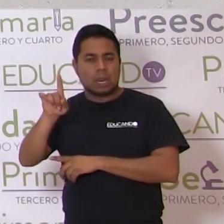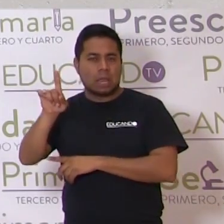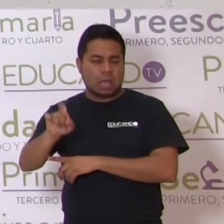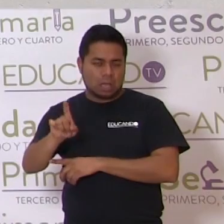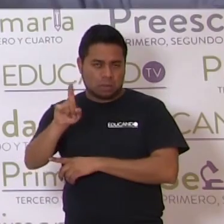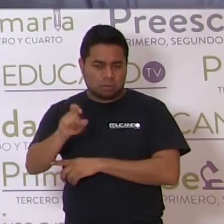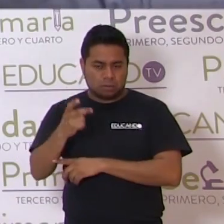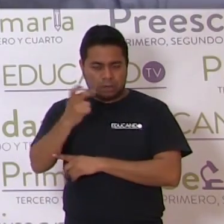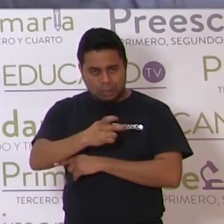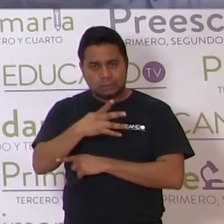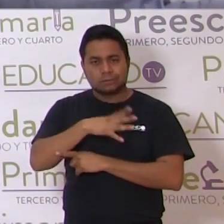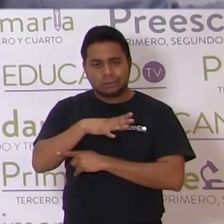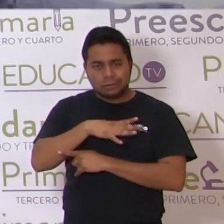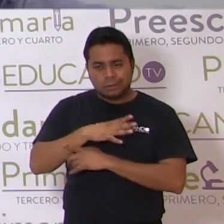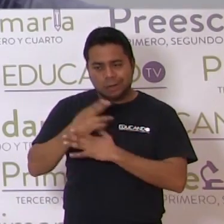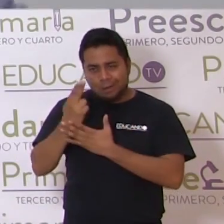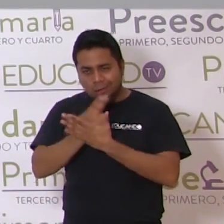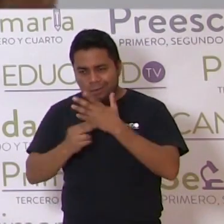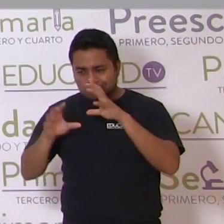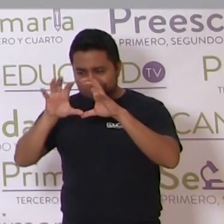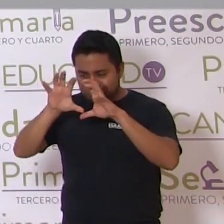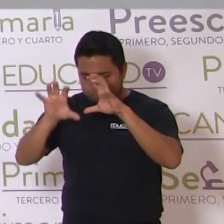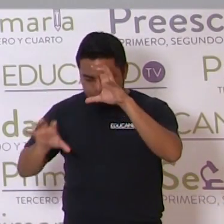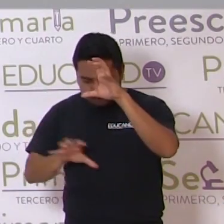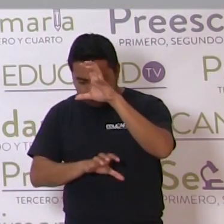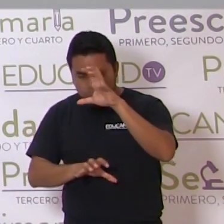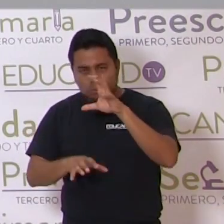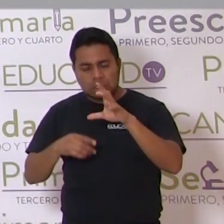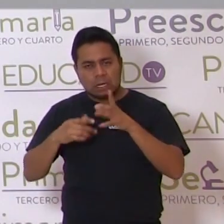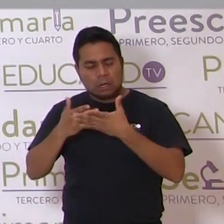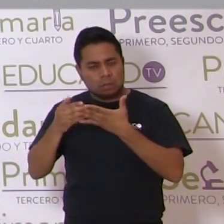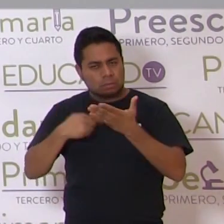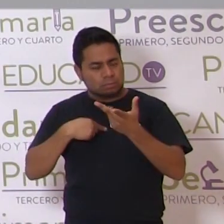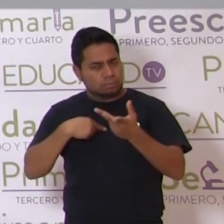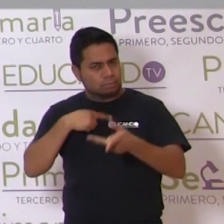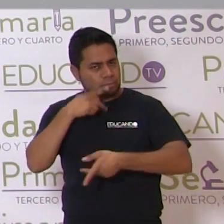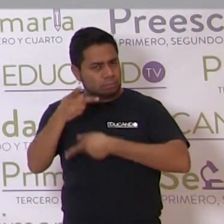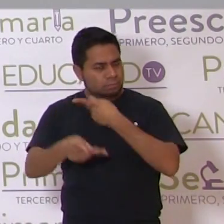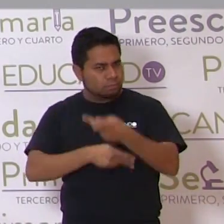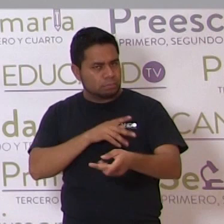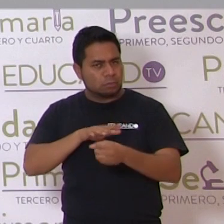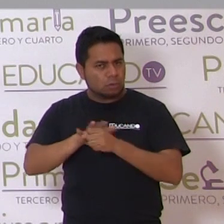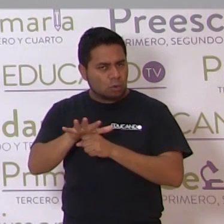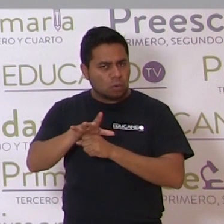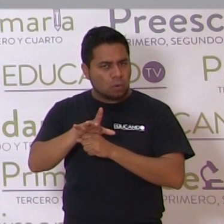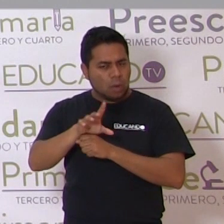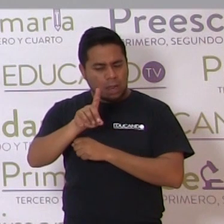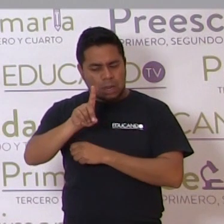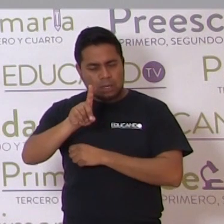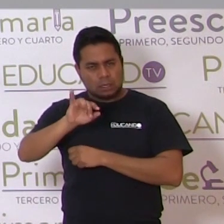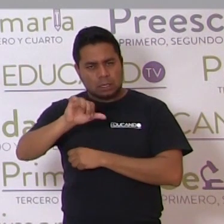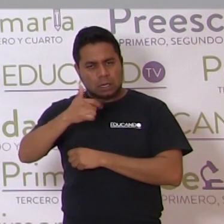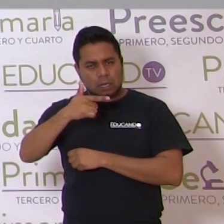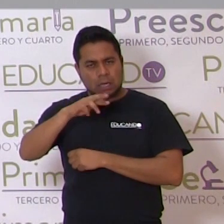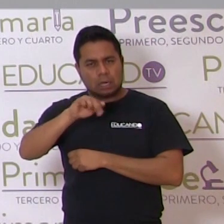Este es un diagrama. Ahora, yo les pregunto, ¿qué tipos de diagrama conocen?